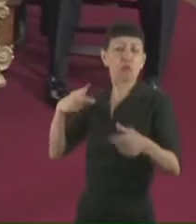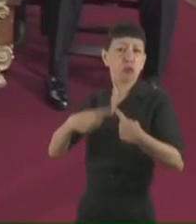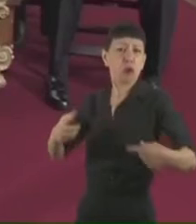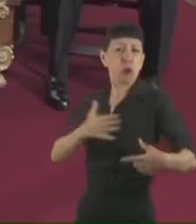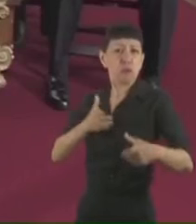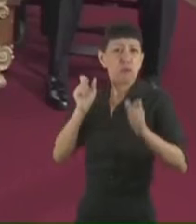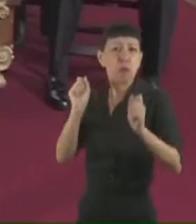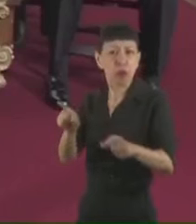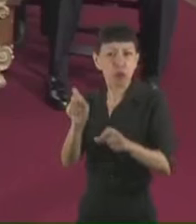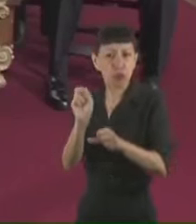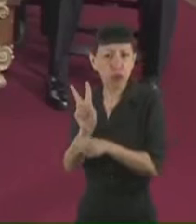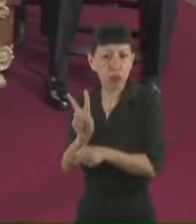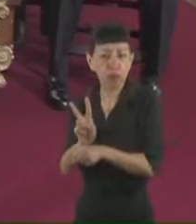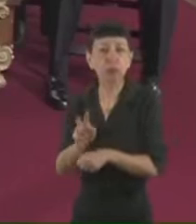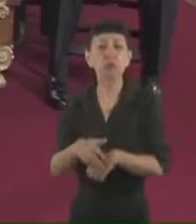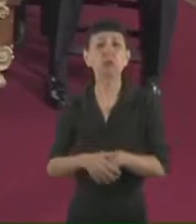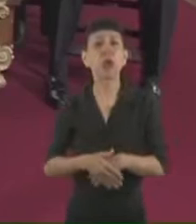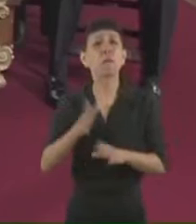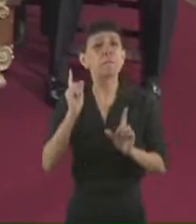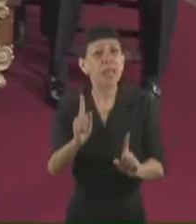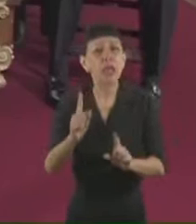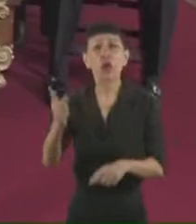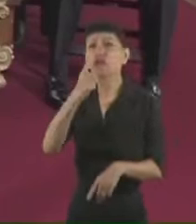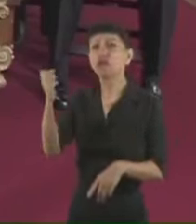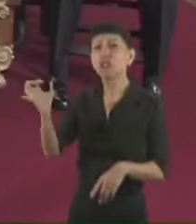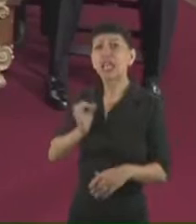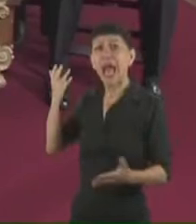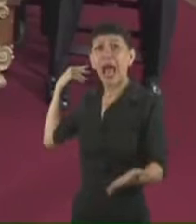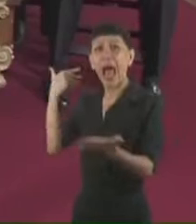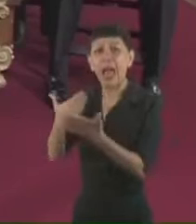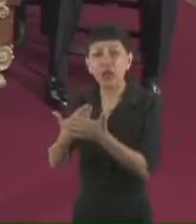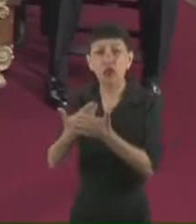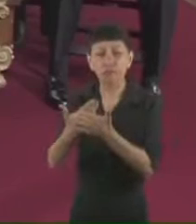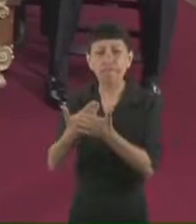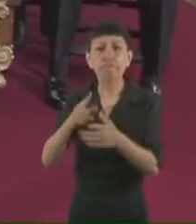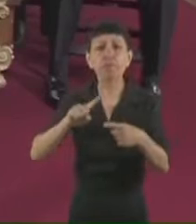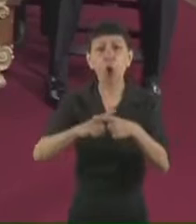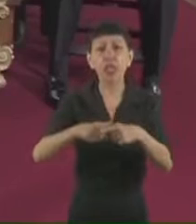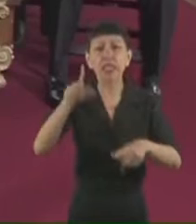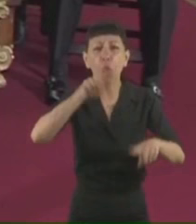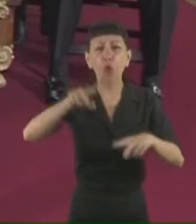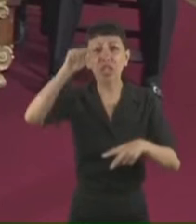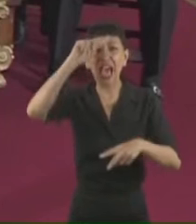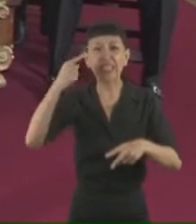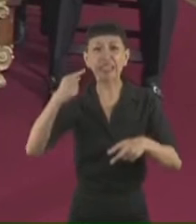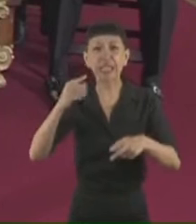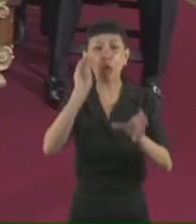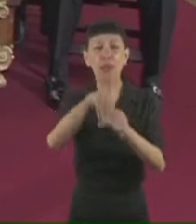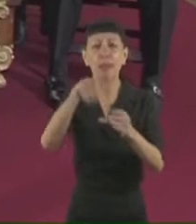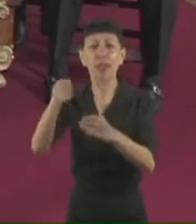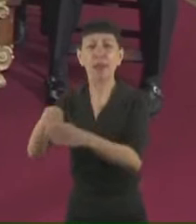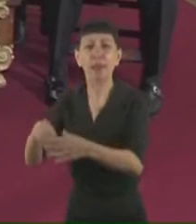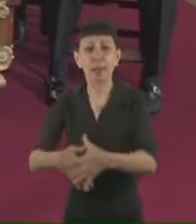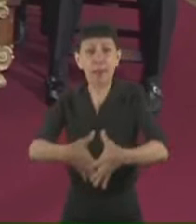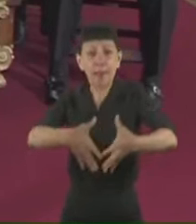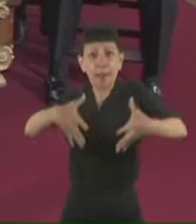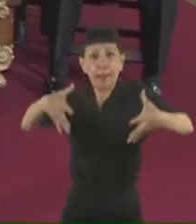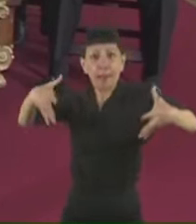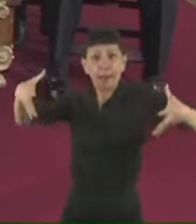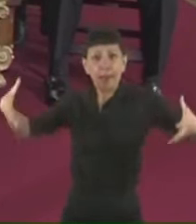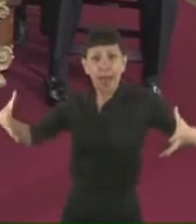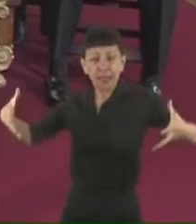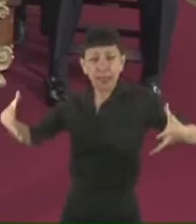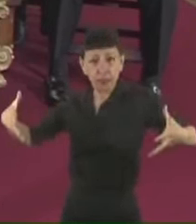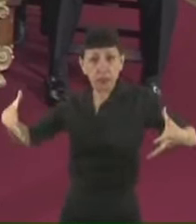expandir El poder del estado en detrimento de los argentinos de bien esta expansión del Estado ha venido acompañado de la